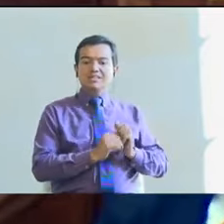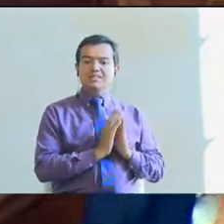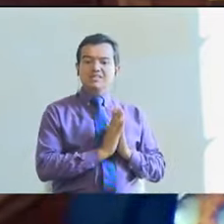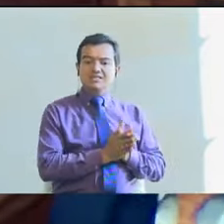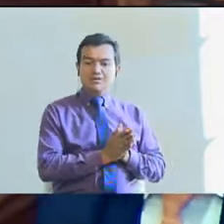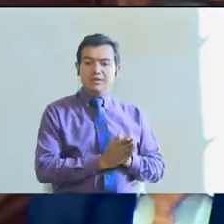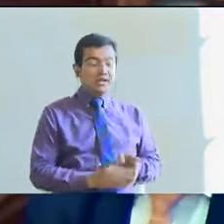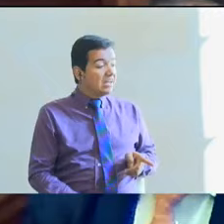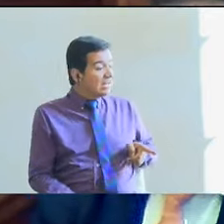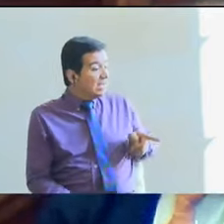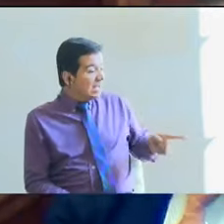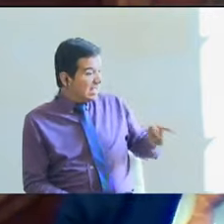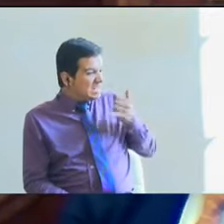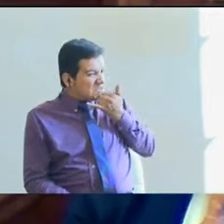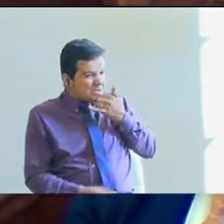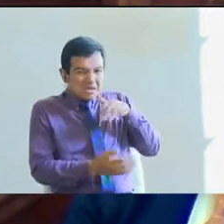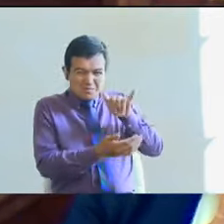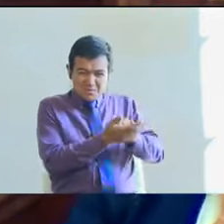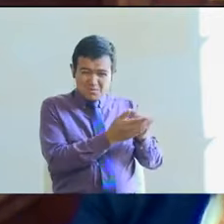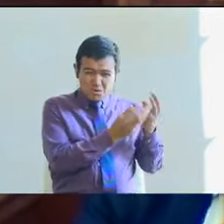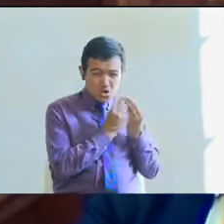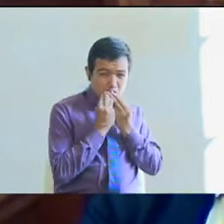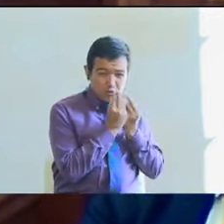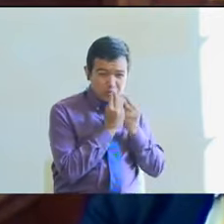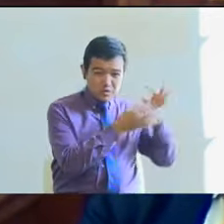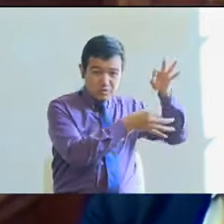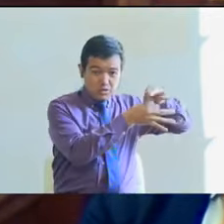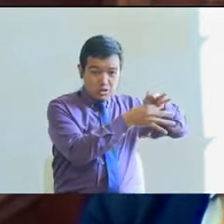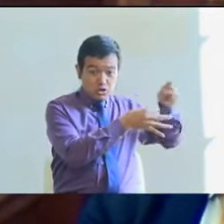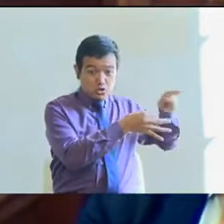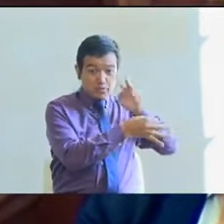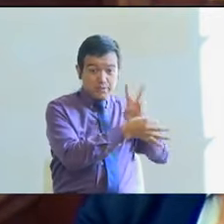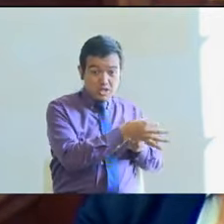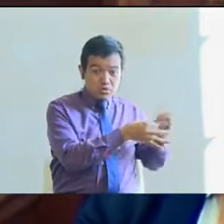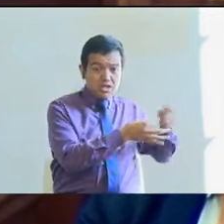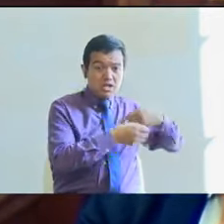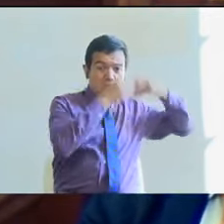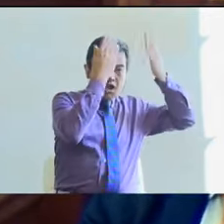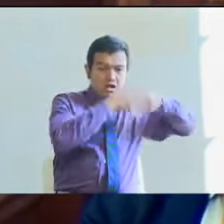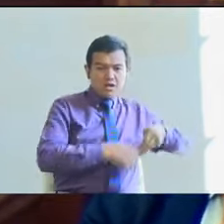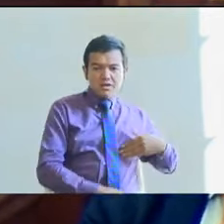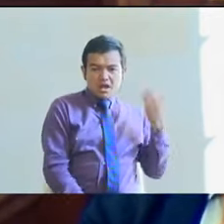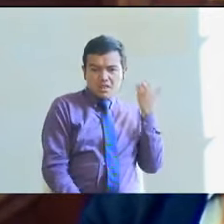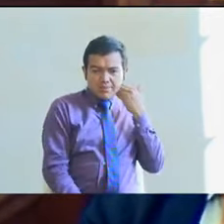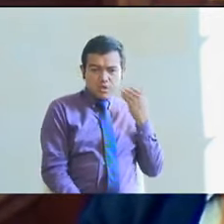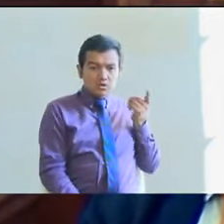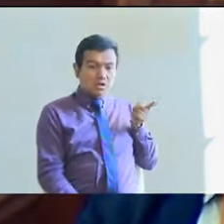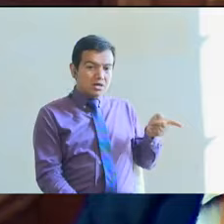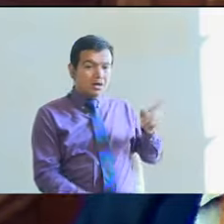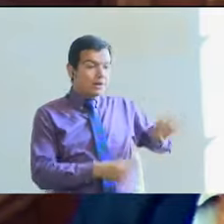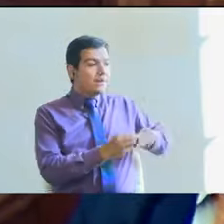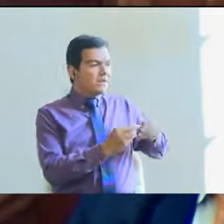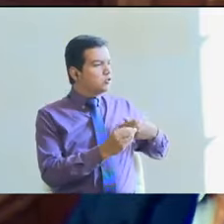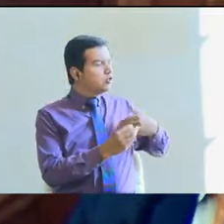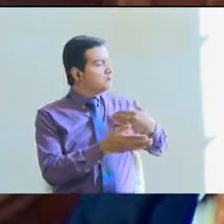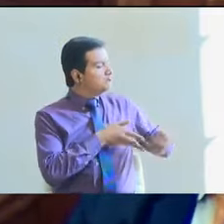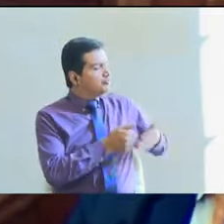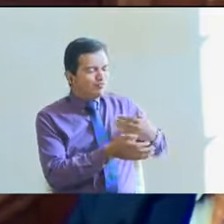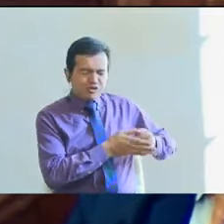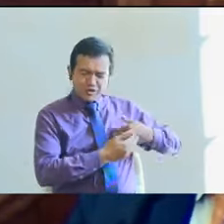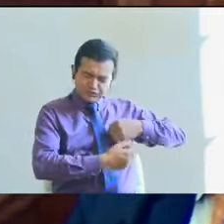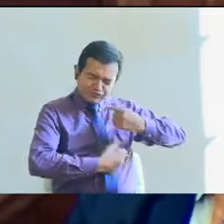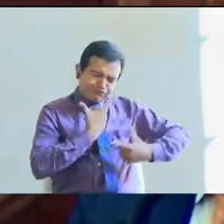condiciones que no están claras hoy sabiendo que iones eran adversas les gané las